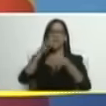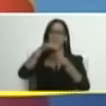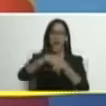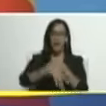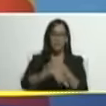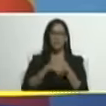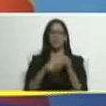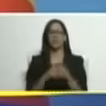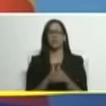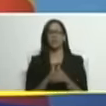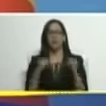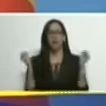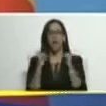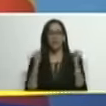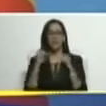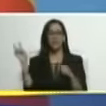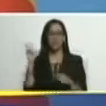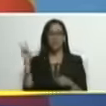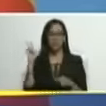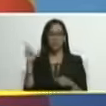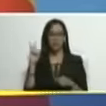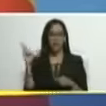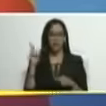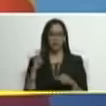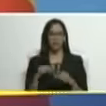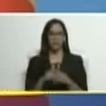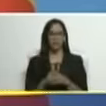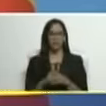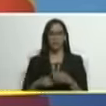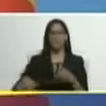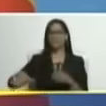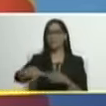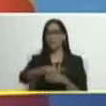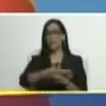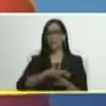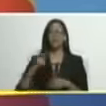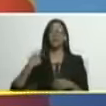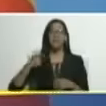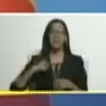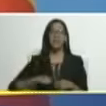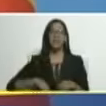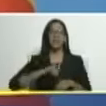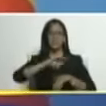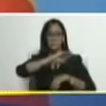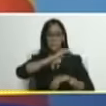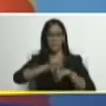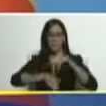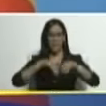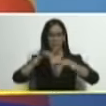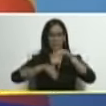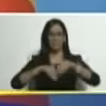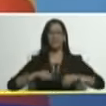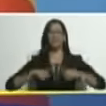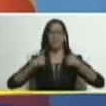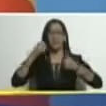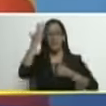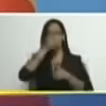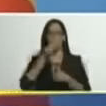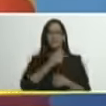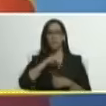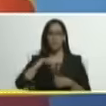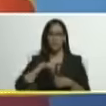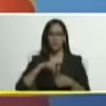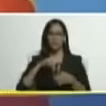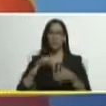los Andes venezolanos. Tiene las playas más hermosas de nuestra América, y que no se pongan